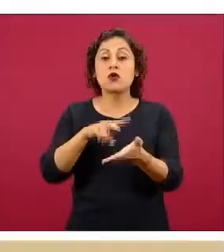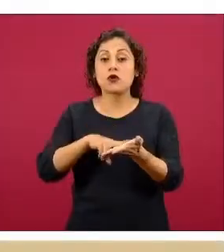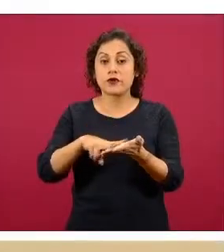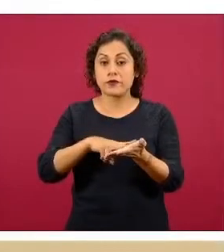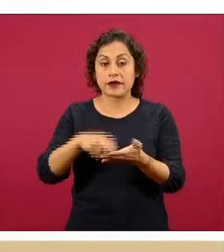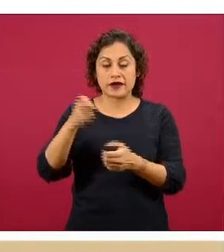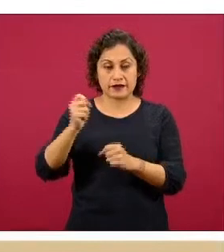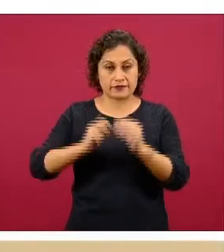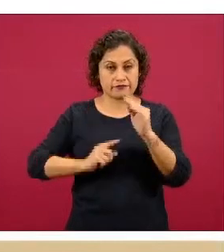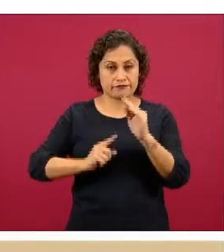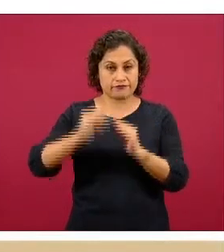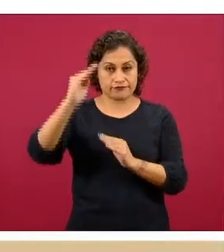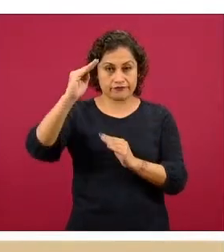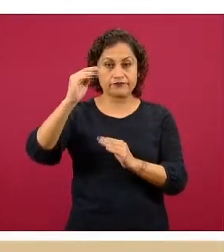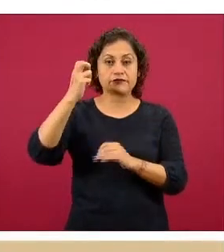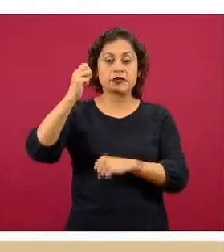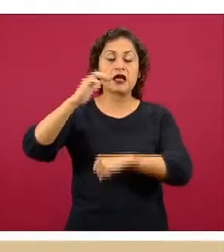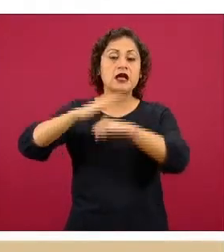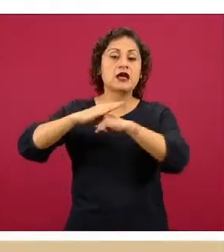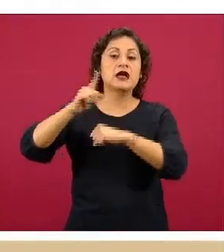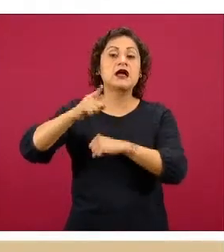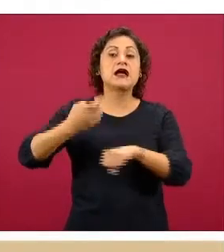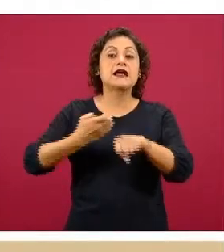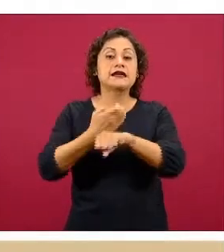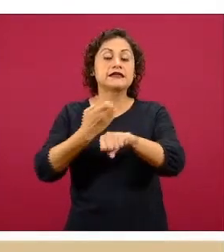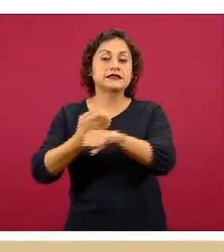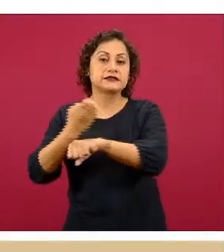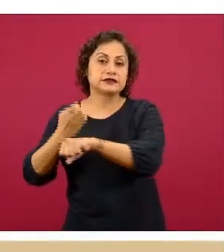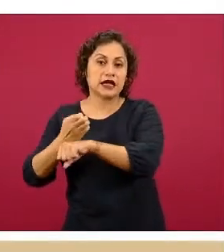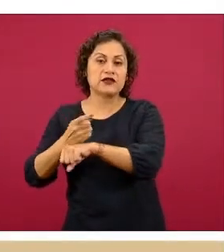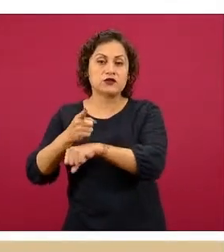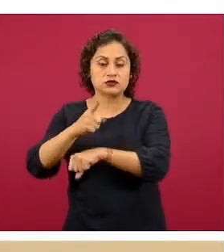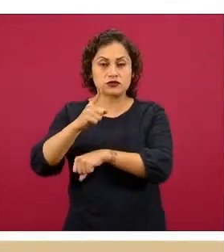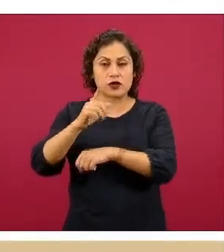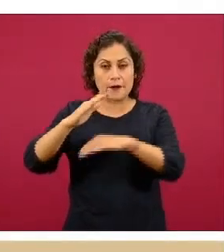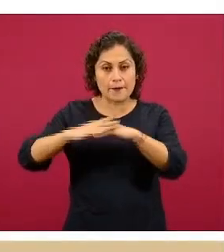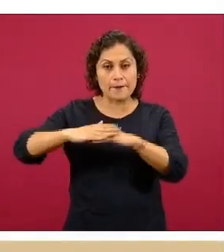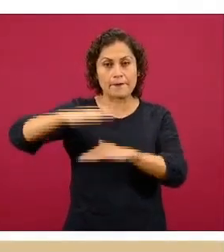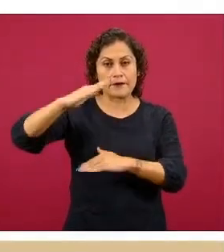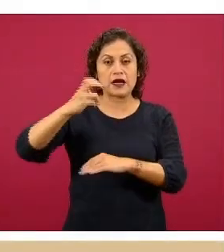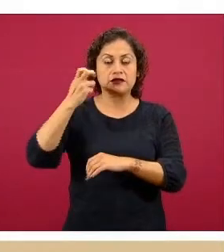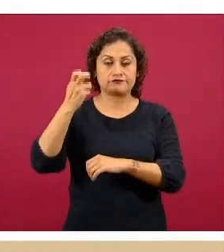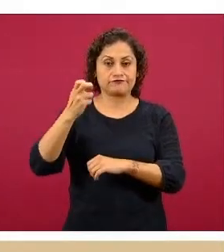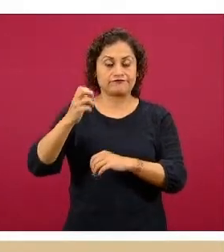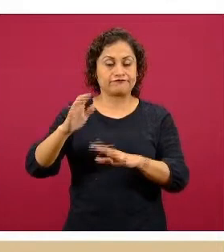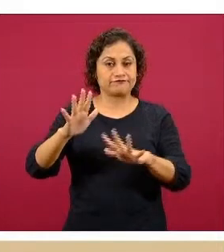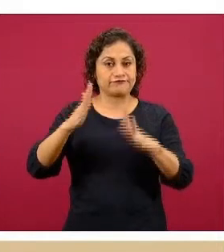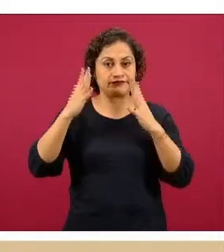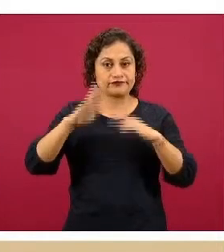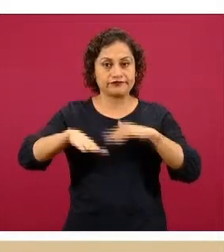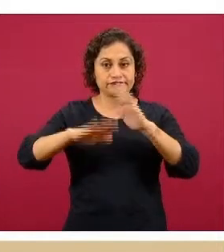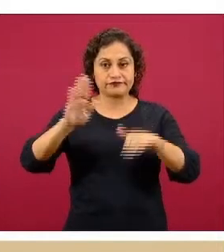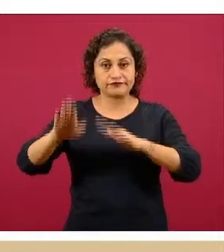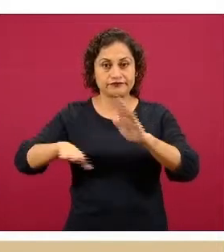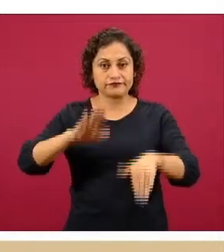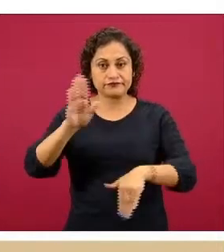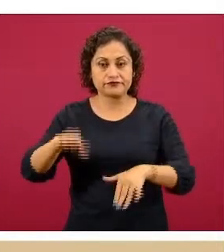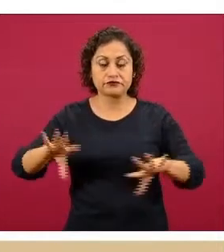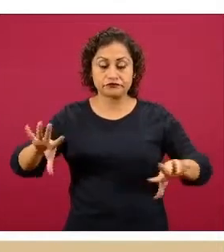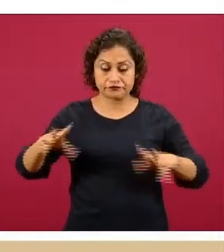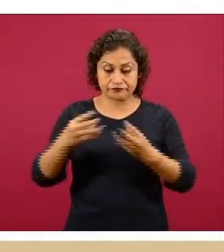más importantes de las entidades federativas con un mayor pico de exceso de mortalidad, llegando de manera acumulada